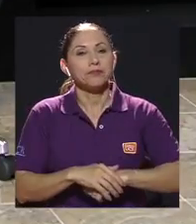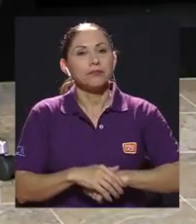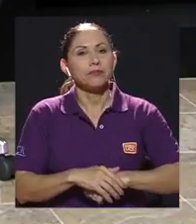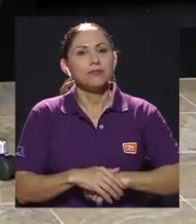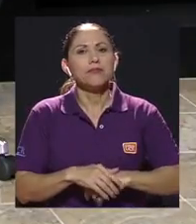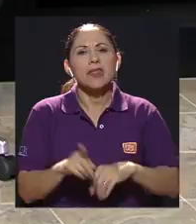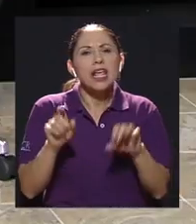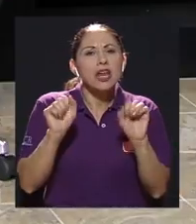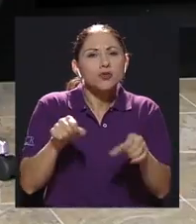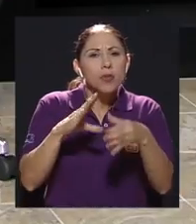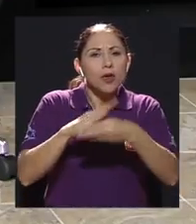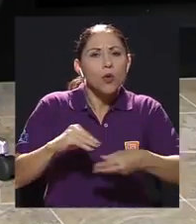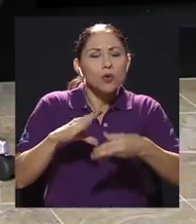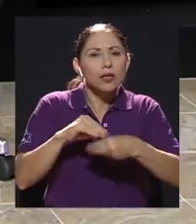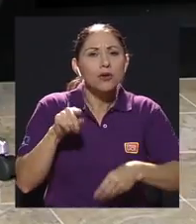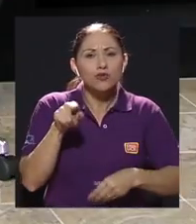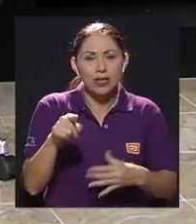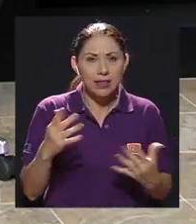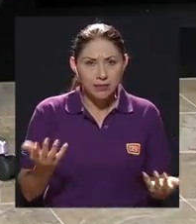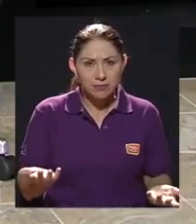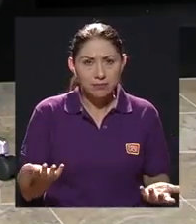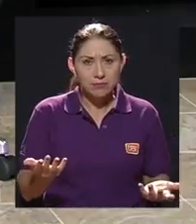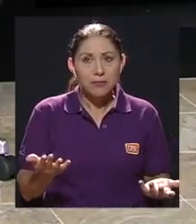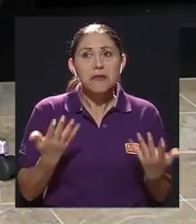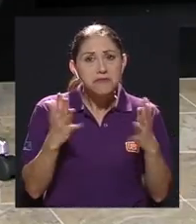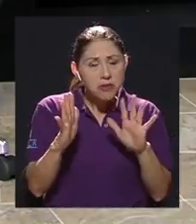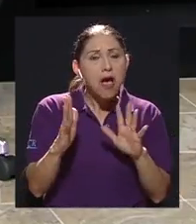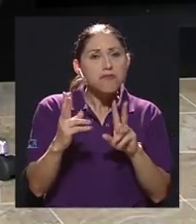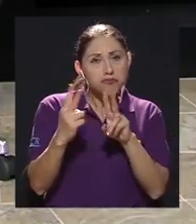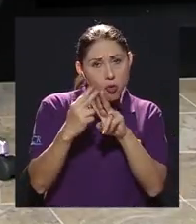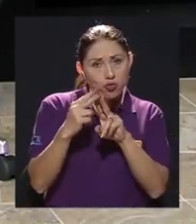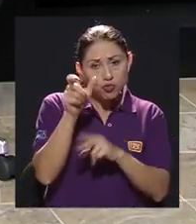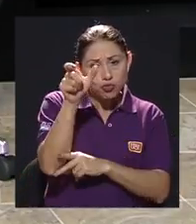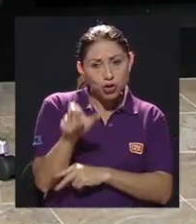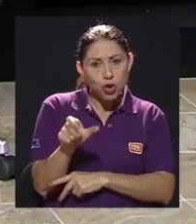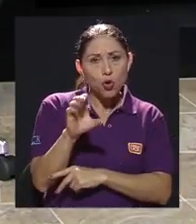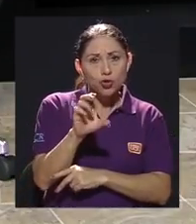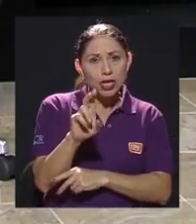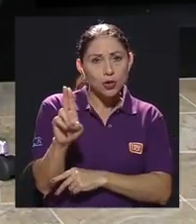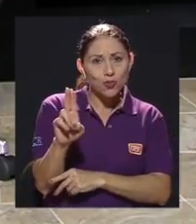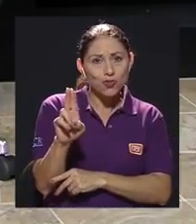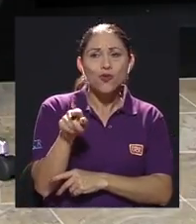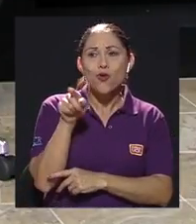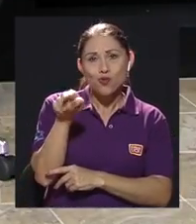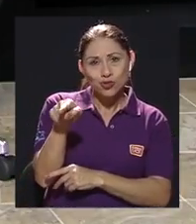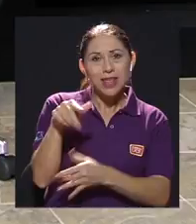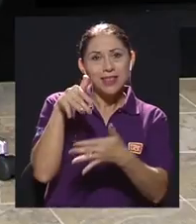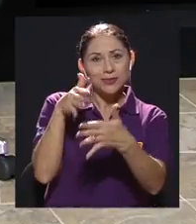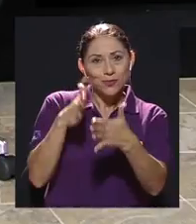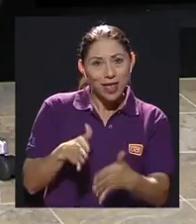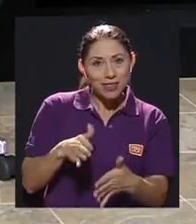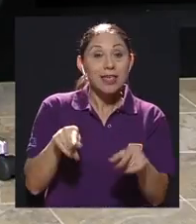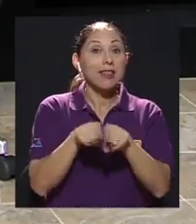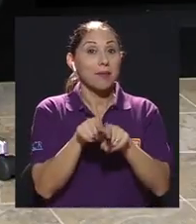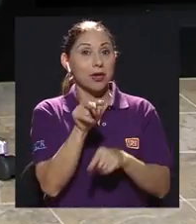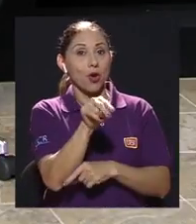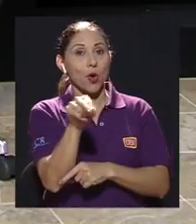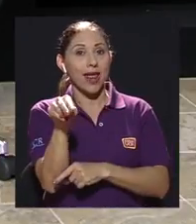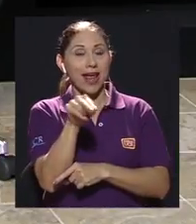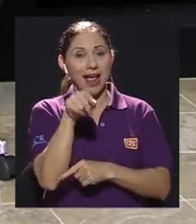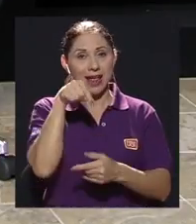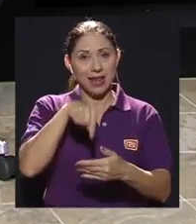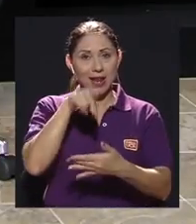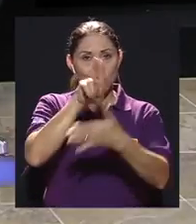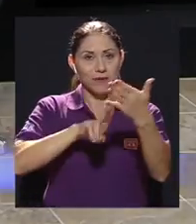¿Qué nos puede contar usted, quien ha conocido a don Constantino como estudiante y como colega en la Universidad de Costa